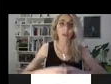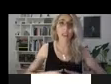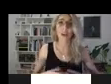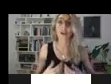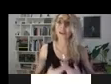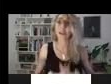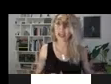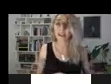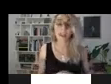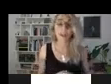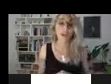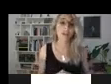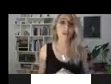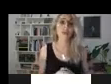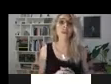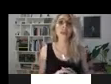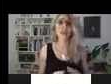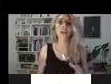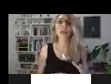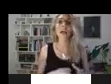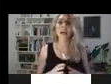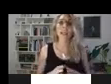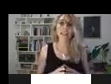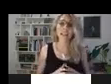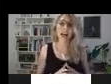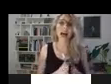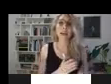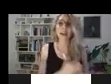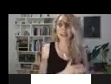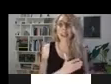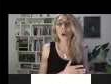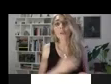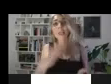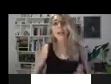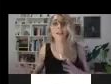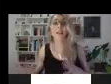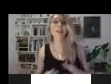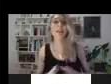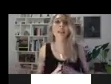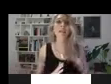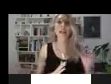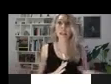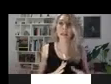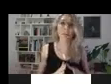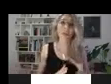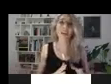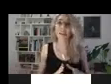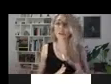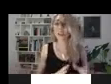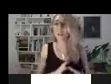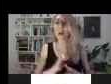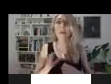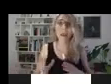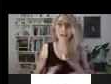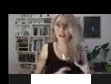proyectos con esta reactivación que estamos viviendo, desde el 2000 a esta parte tenemos